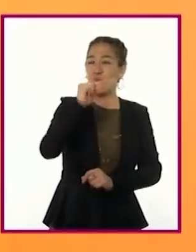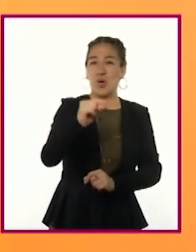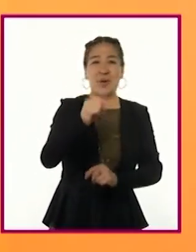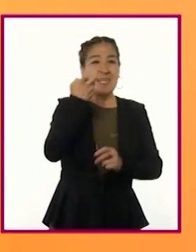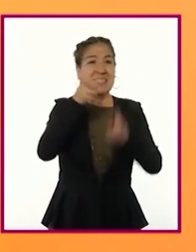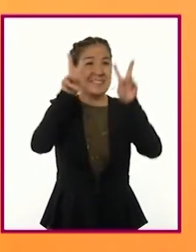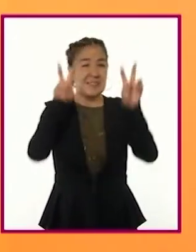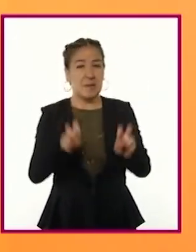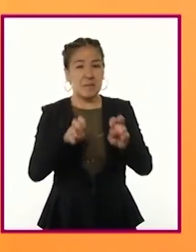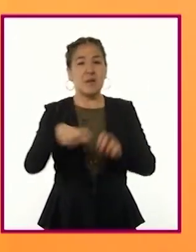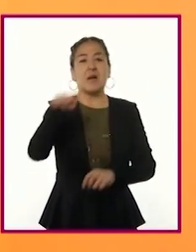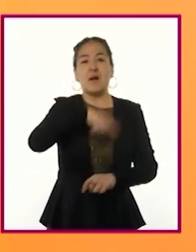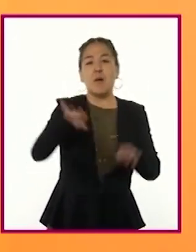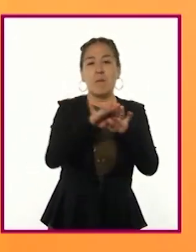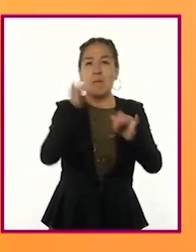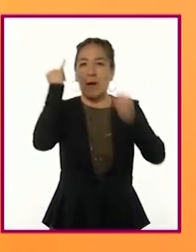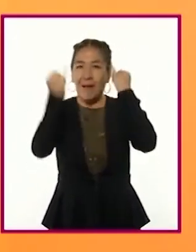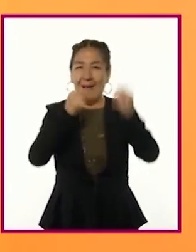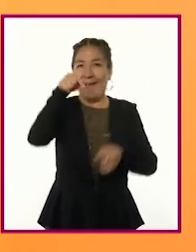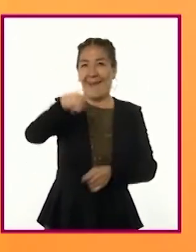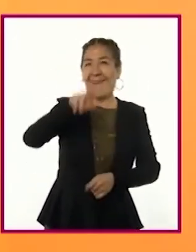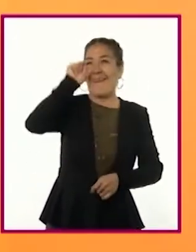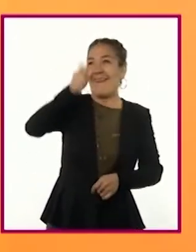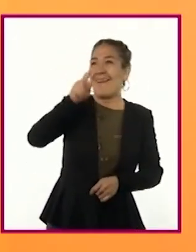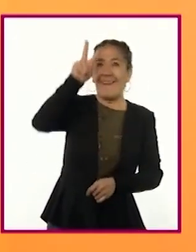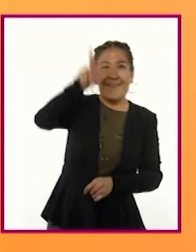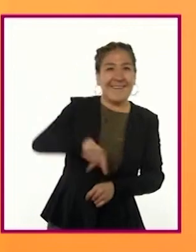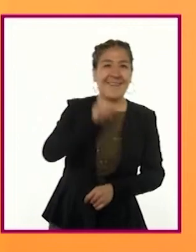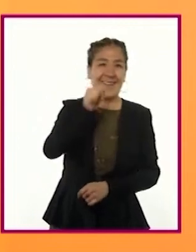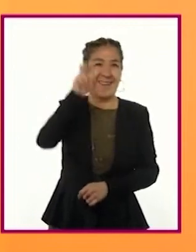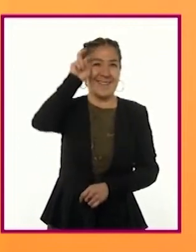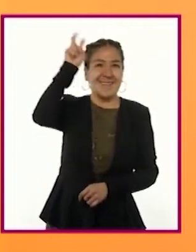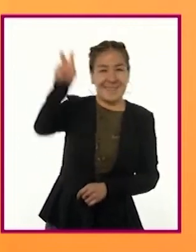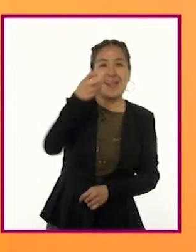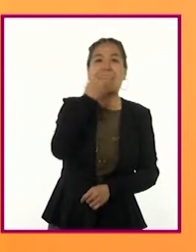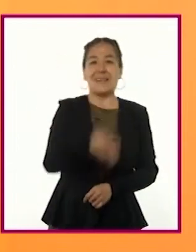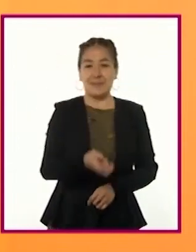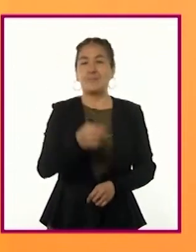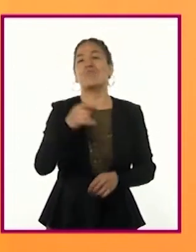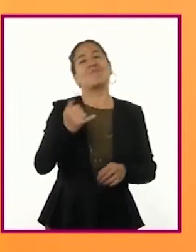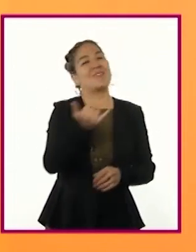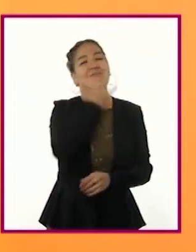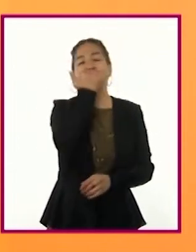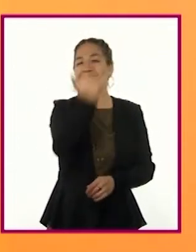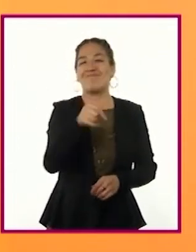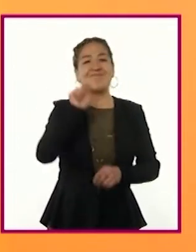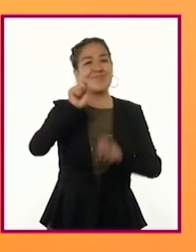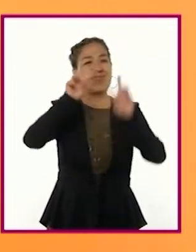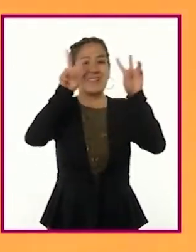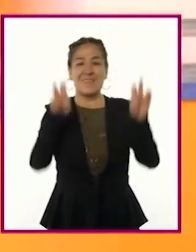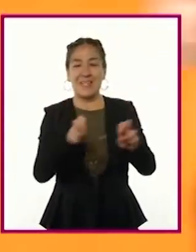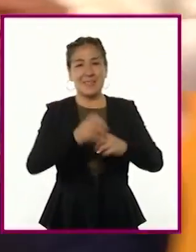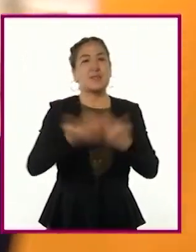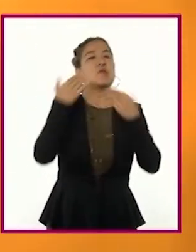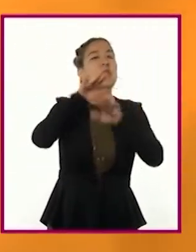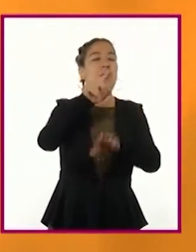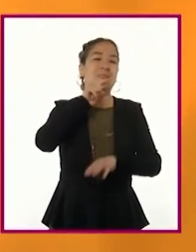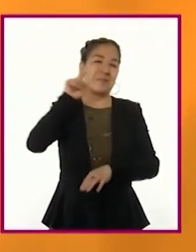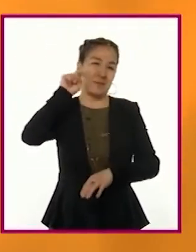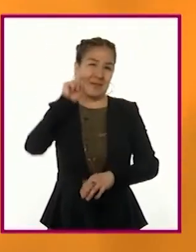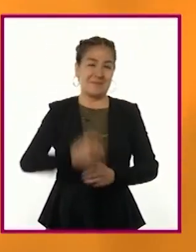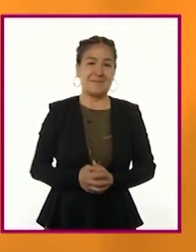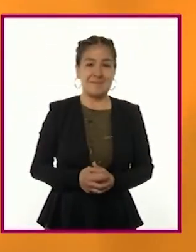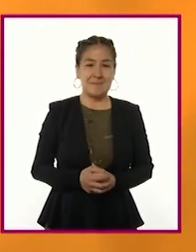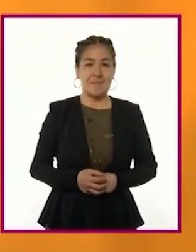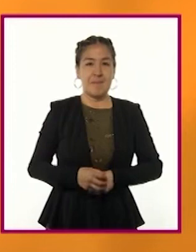que generan historias fantasiosas con frases que expresan aspectos erróneos sobre la sexualidad.